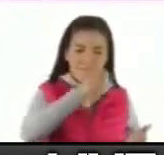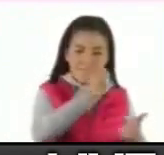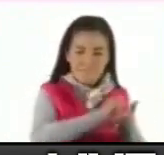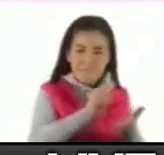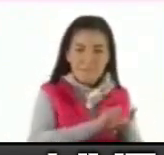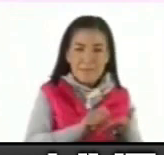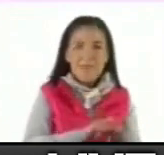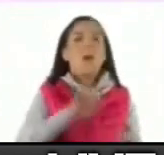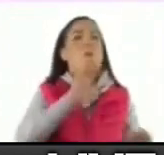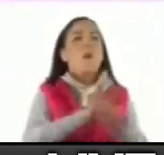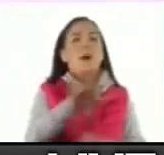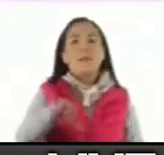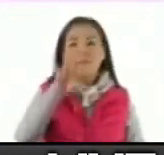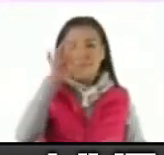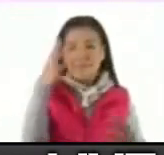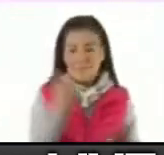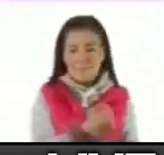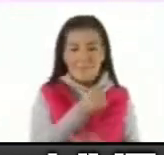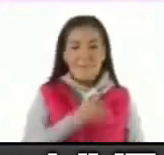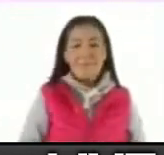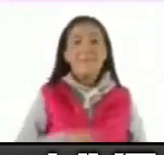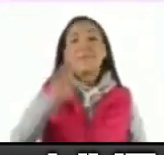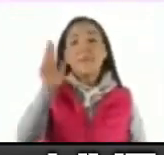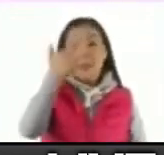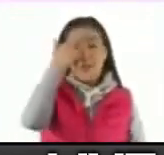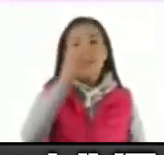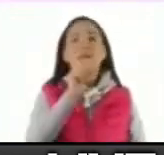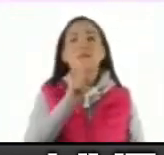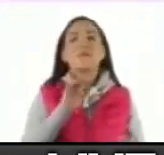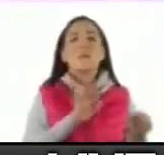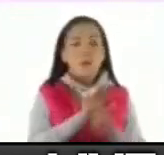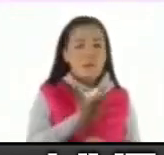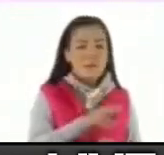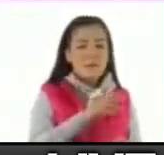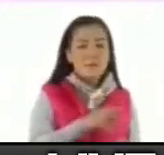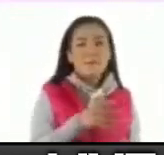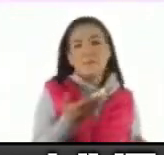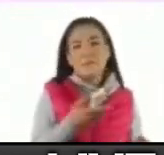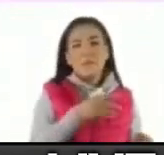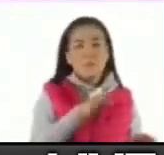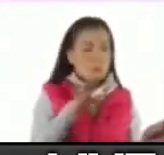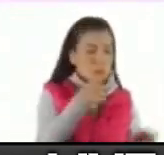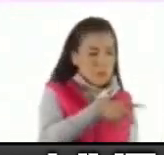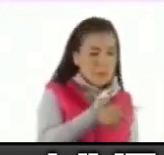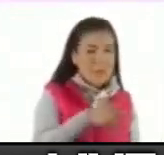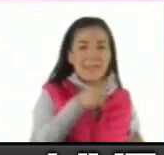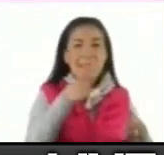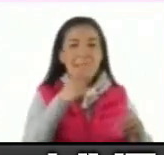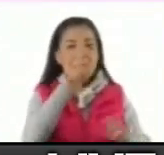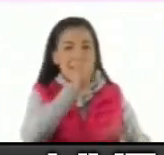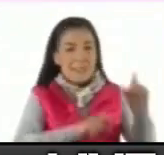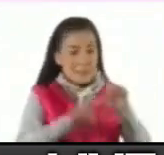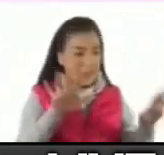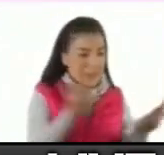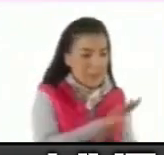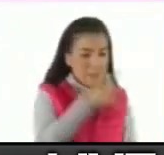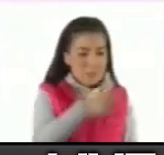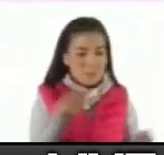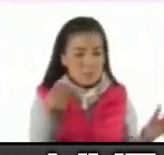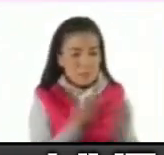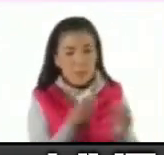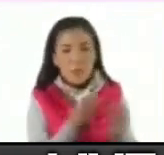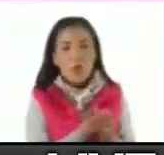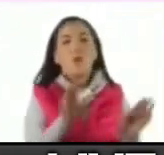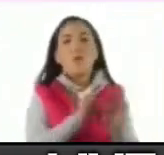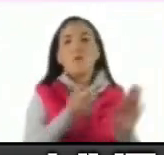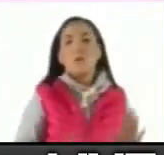ganador. Recuerden, llevamos a cabo reacciones químicas, es decir, cambios en la estructura de la materia que se